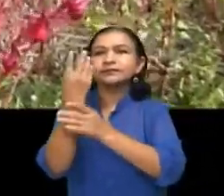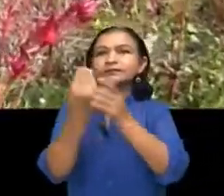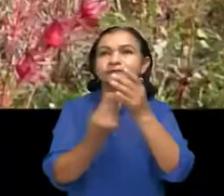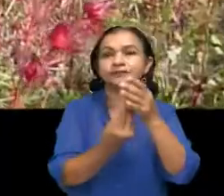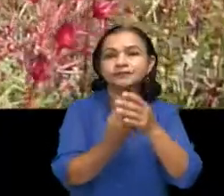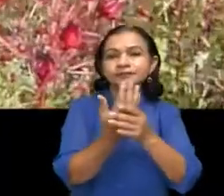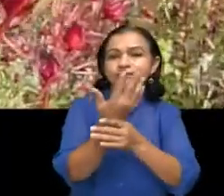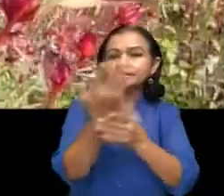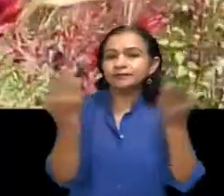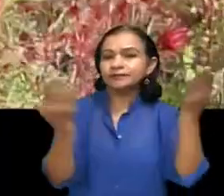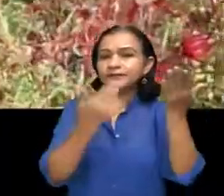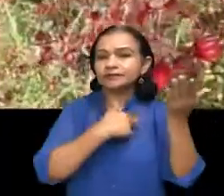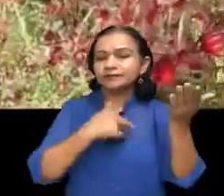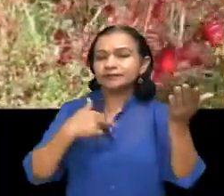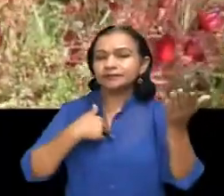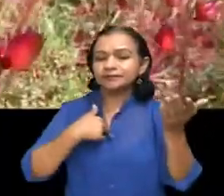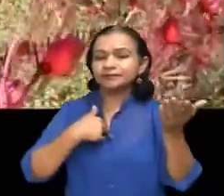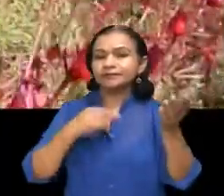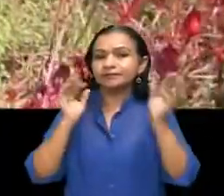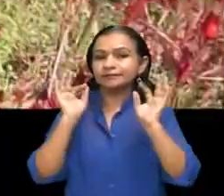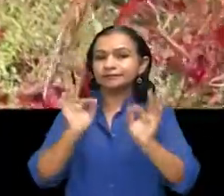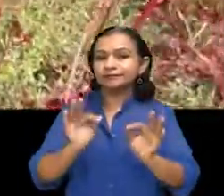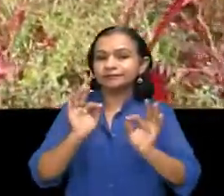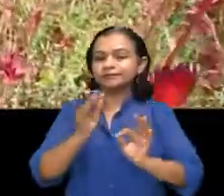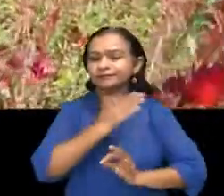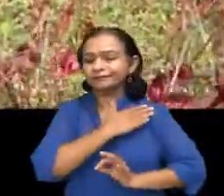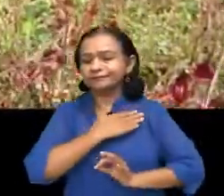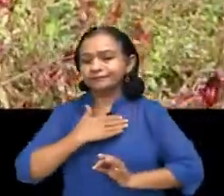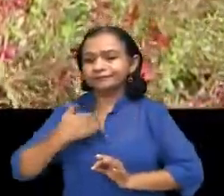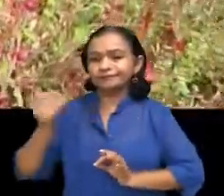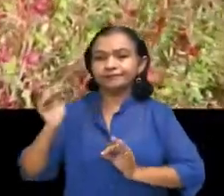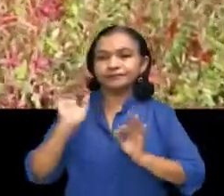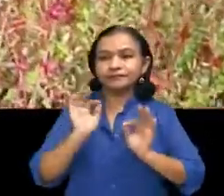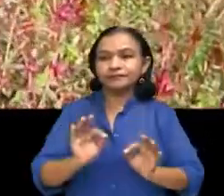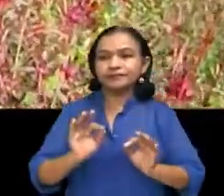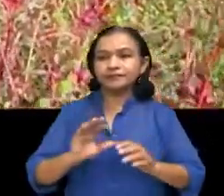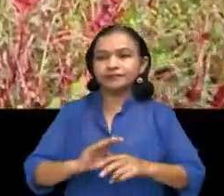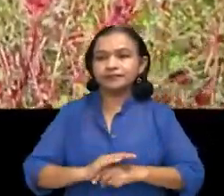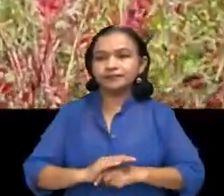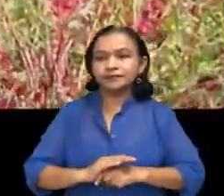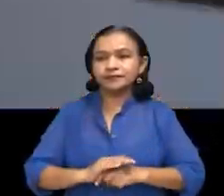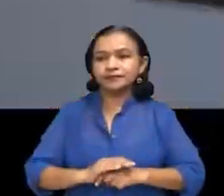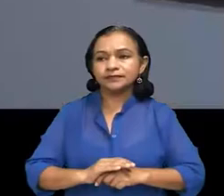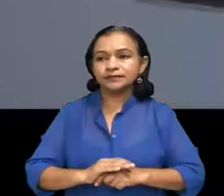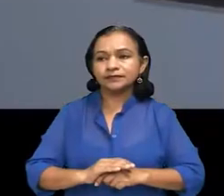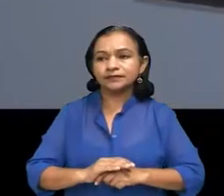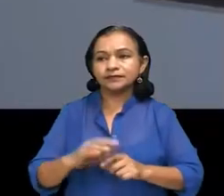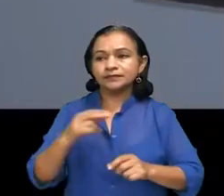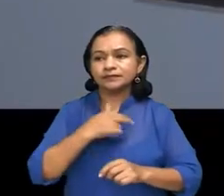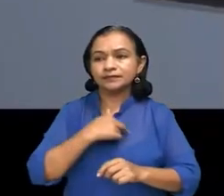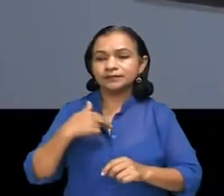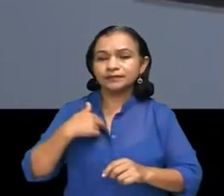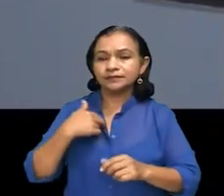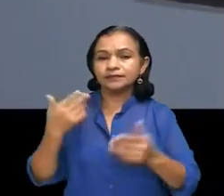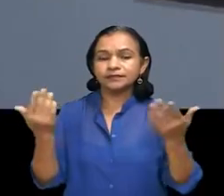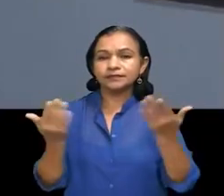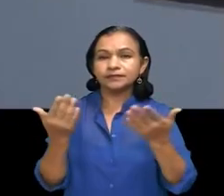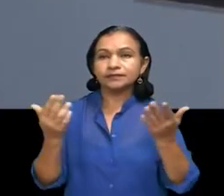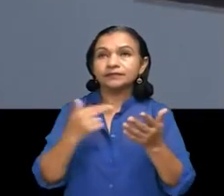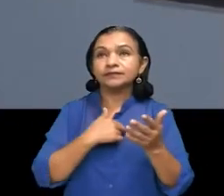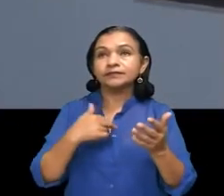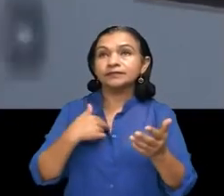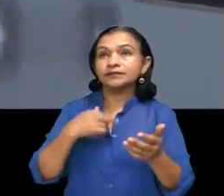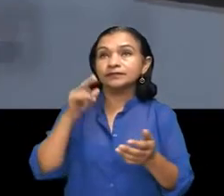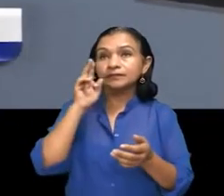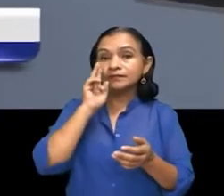dice cómo hace para que el producto sea de la mejor calidad. Hicimos estudios en los lotes que hemos visto